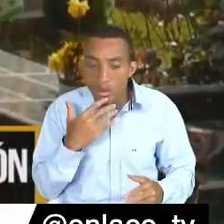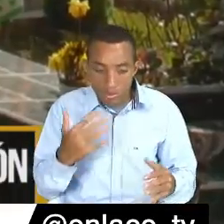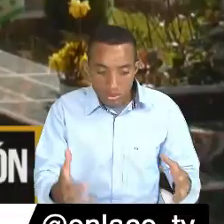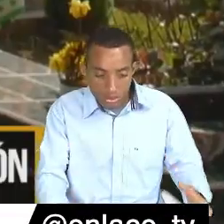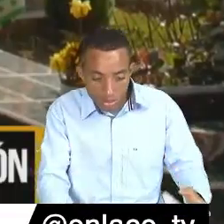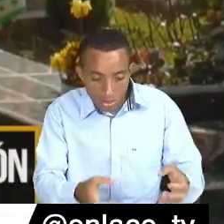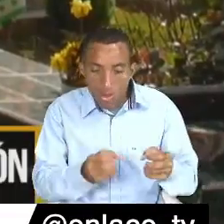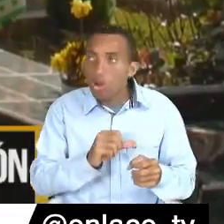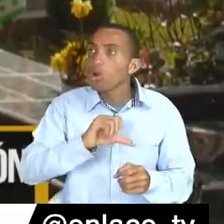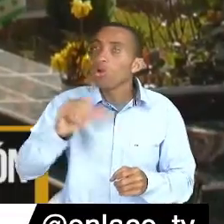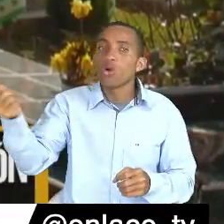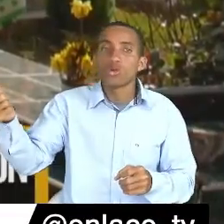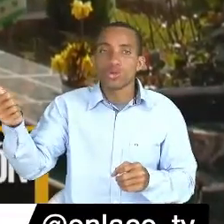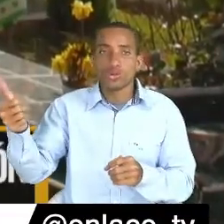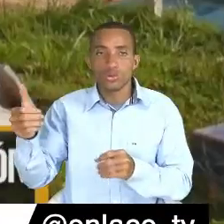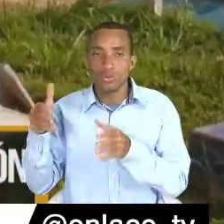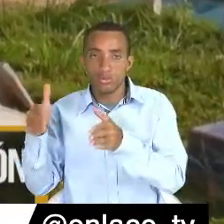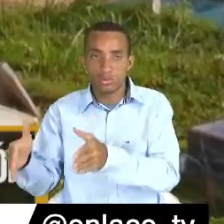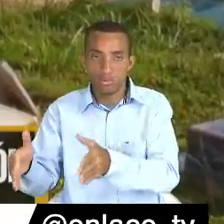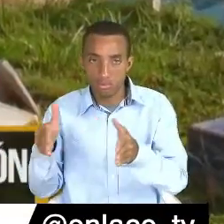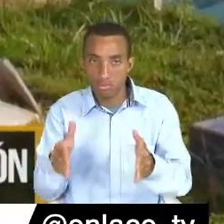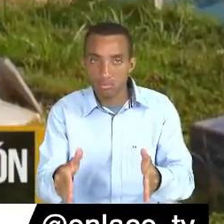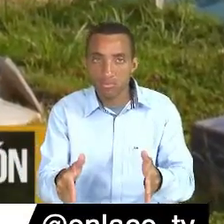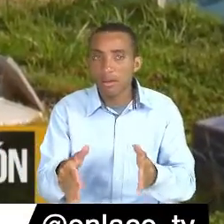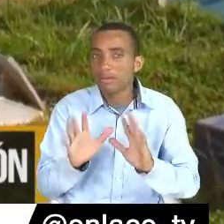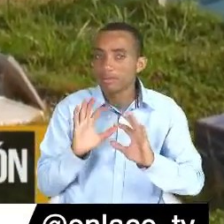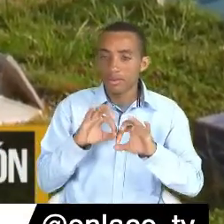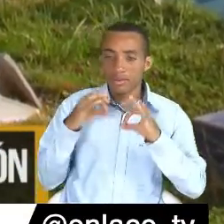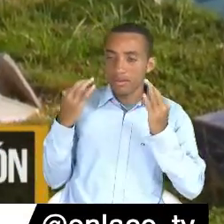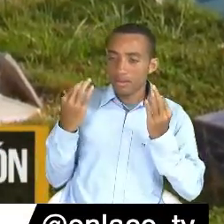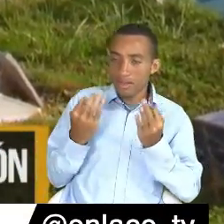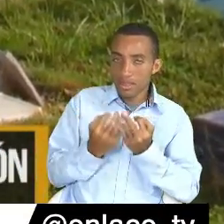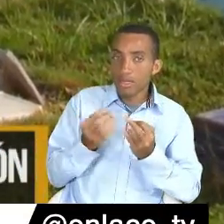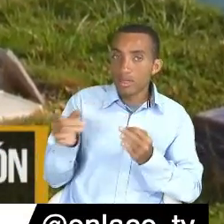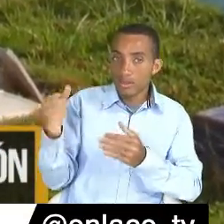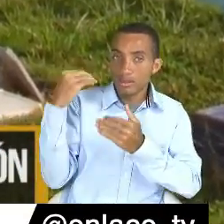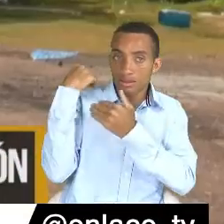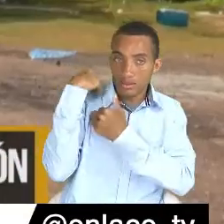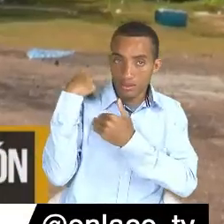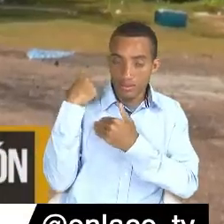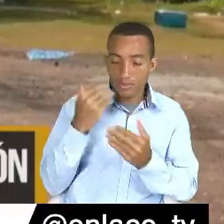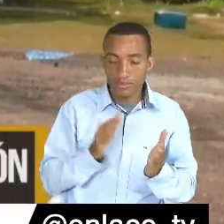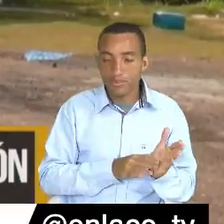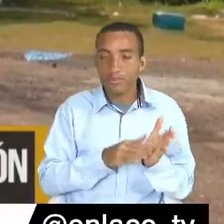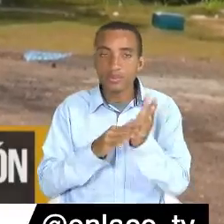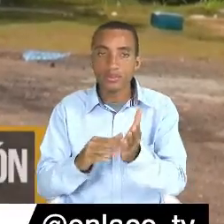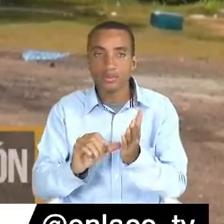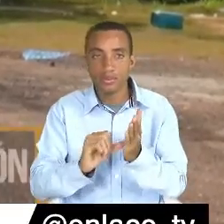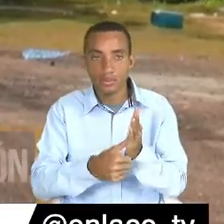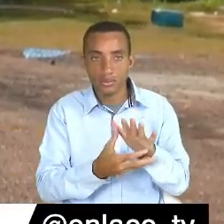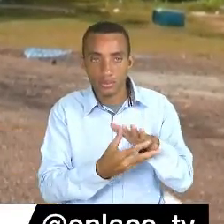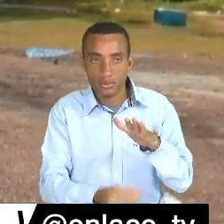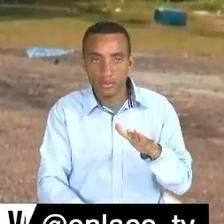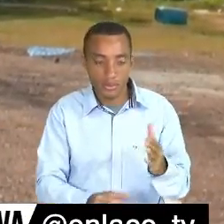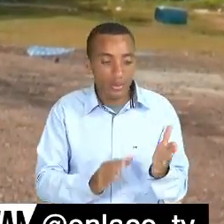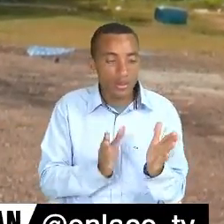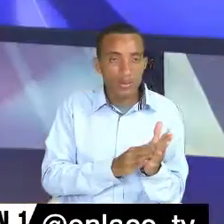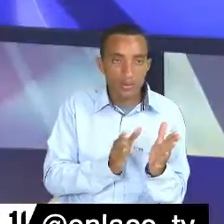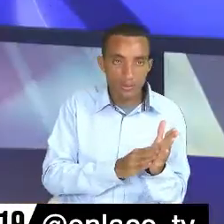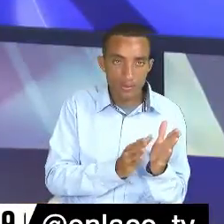parque cementerio, el familiar o la persona autorizada debe presentar fotocopia de la cédula y la factura de exhumación de los